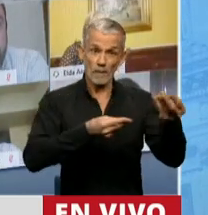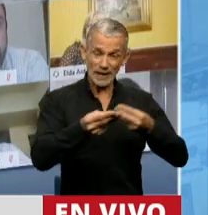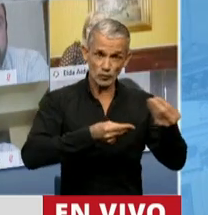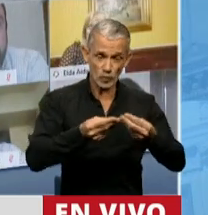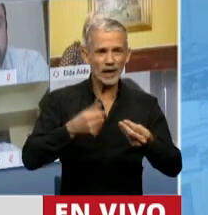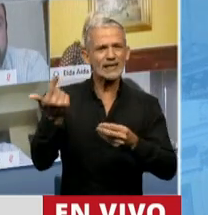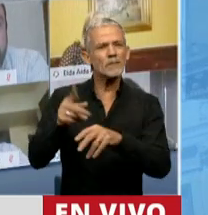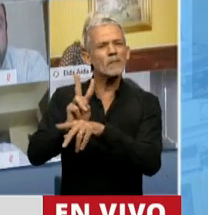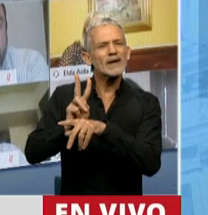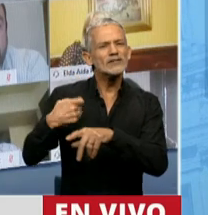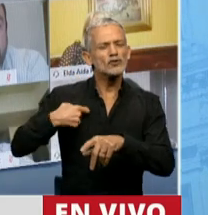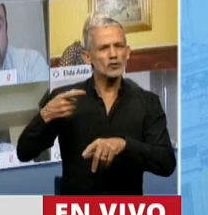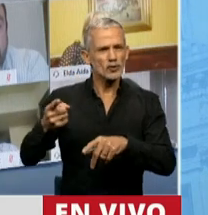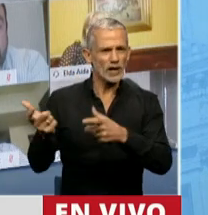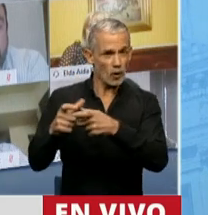presupuesto y de previsión social,